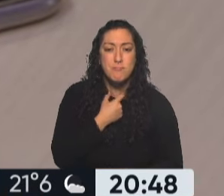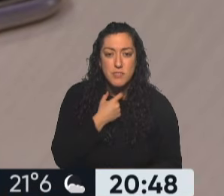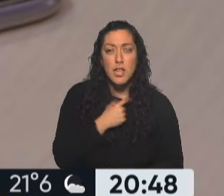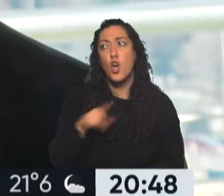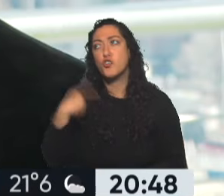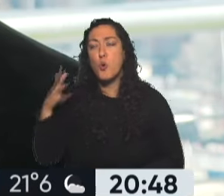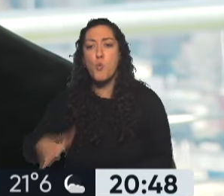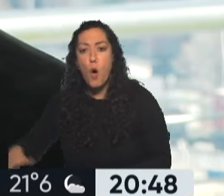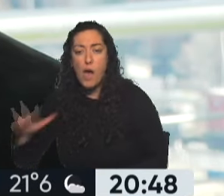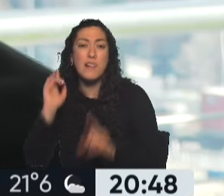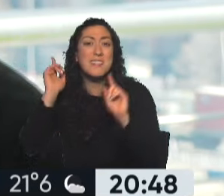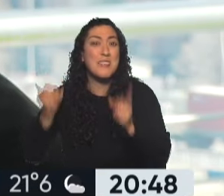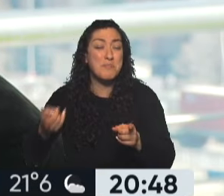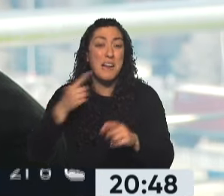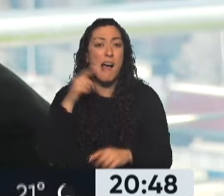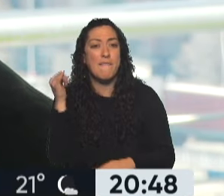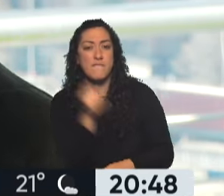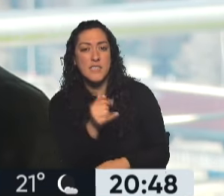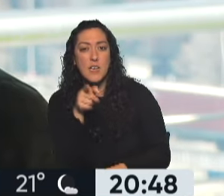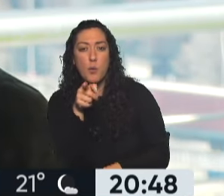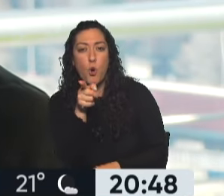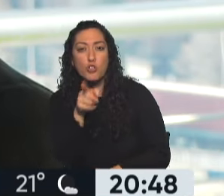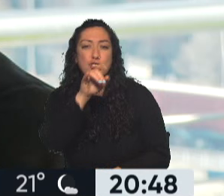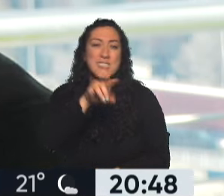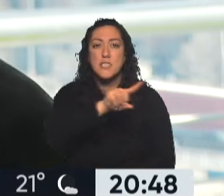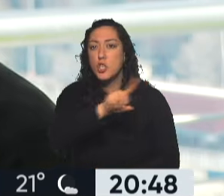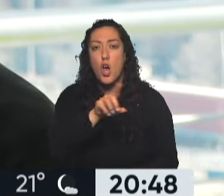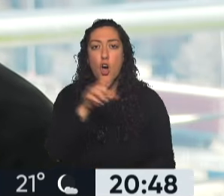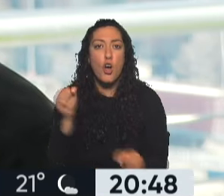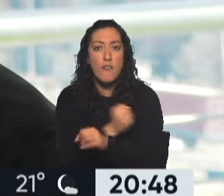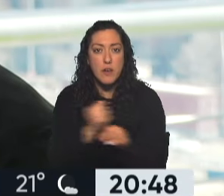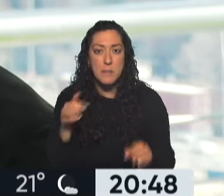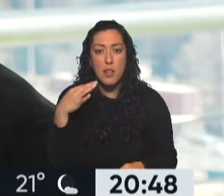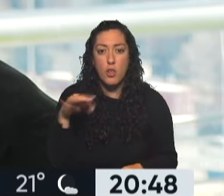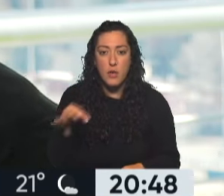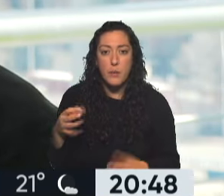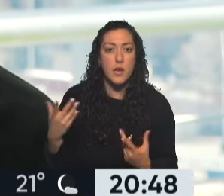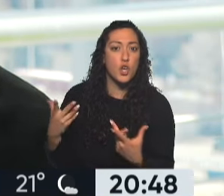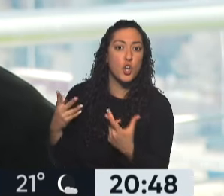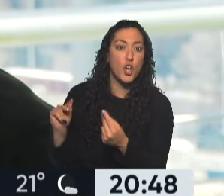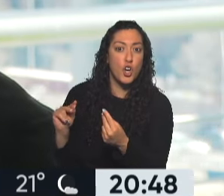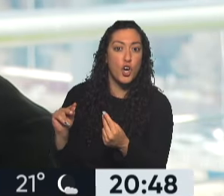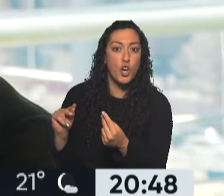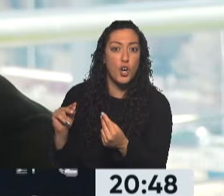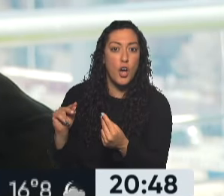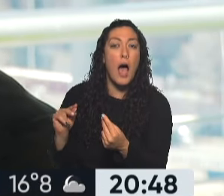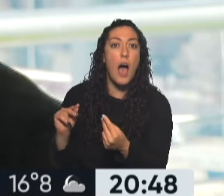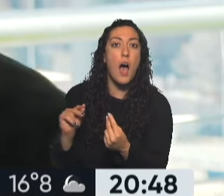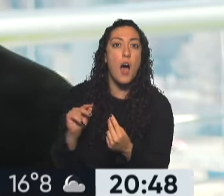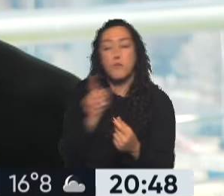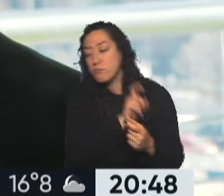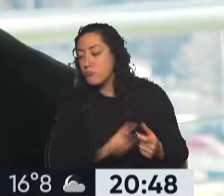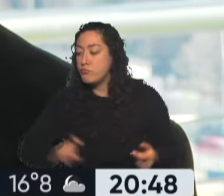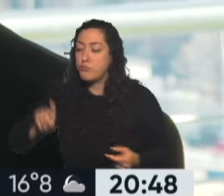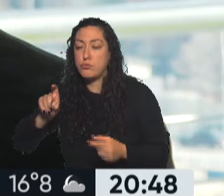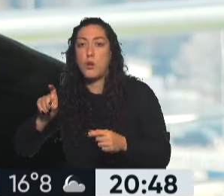locación o incluso cuando te dicen confirmá si sos vos o no, ese no implica que vayas a una derivación, a